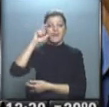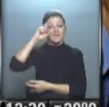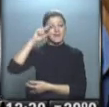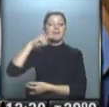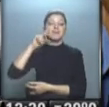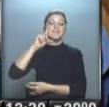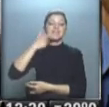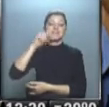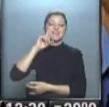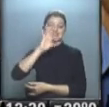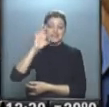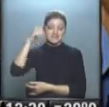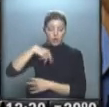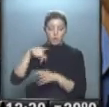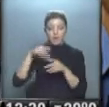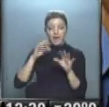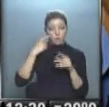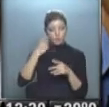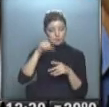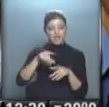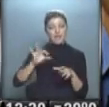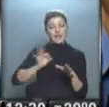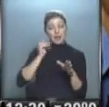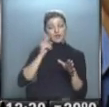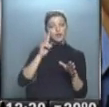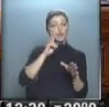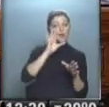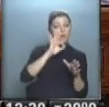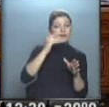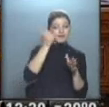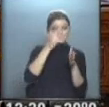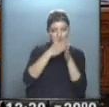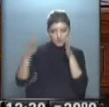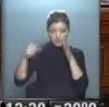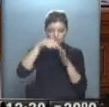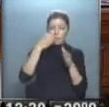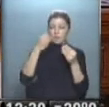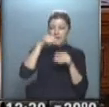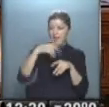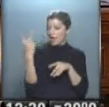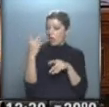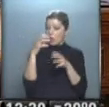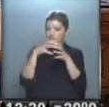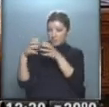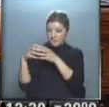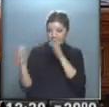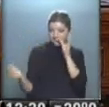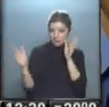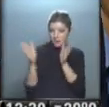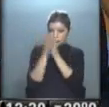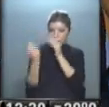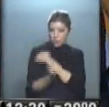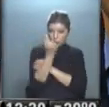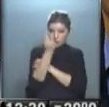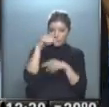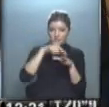2006, y digo 2006 porque fue la fecha de la fusión, más precisamente 2007 es cuando se dan